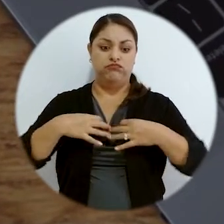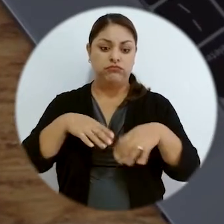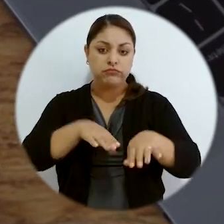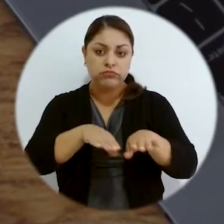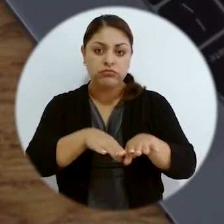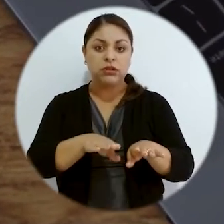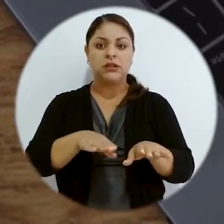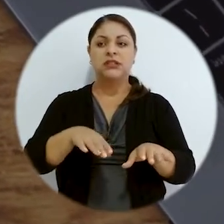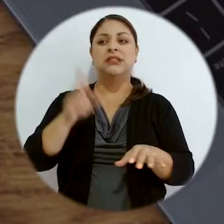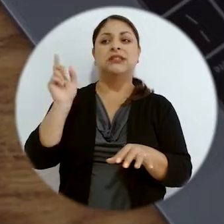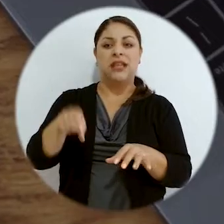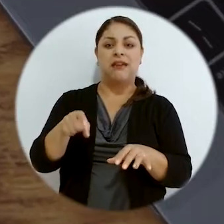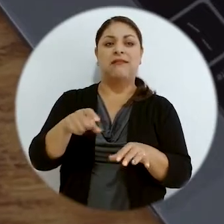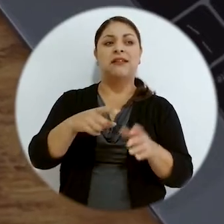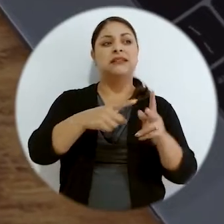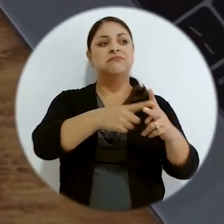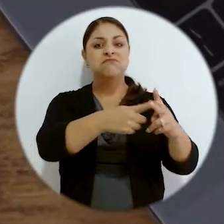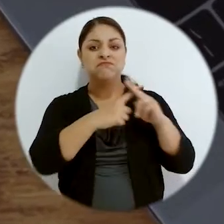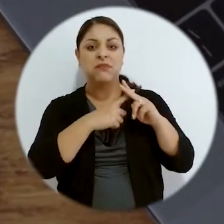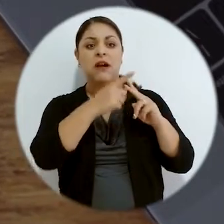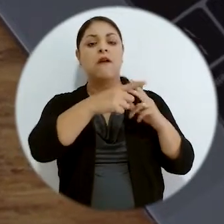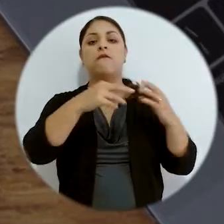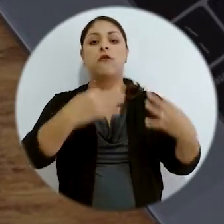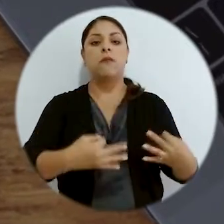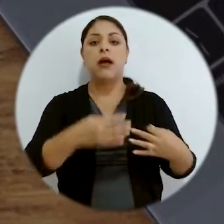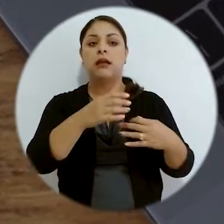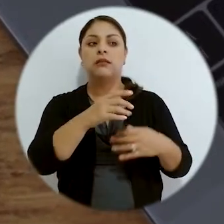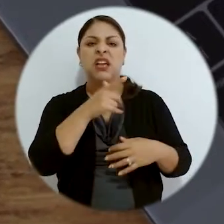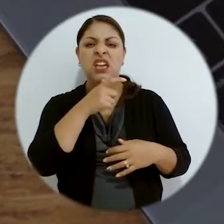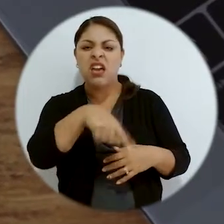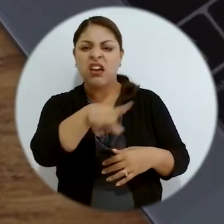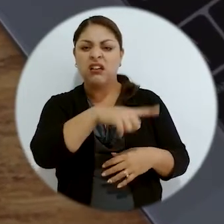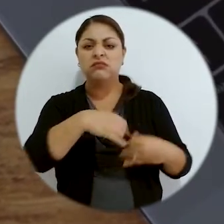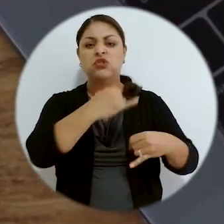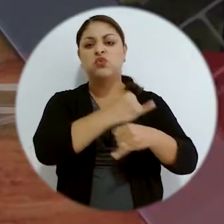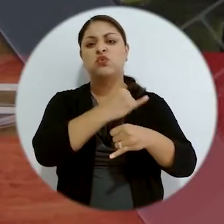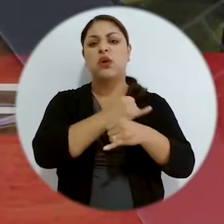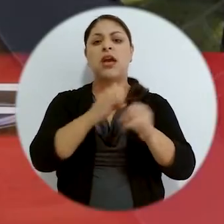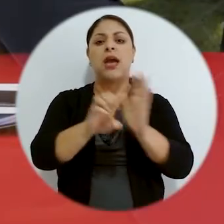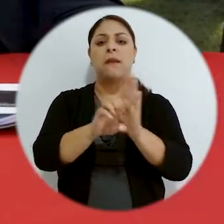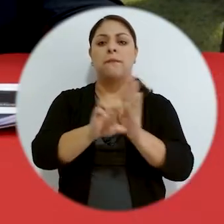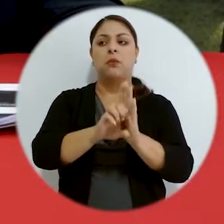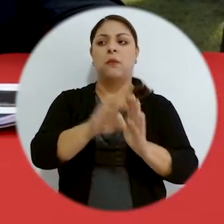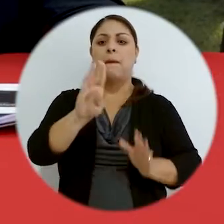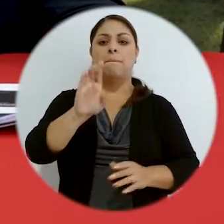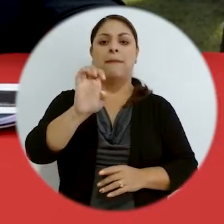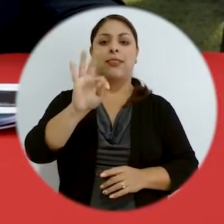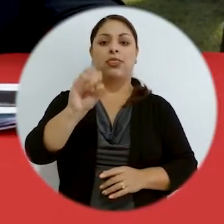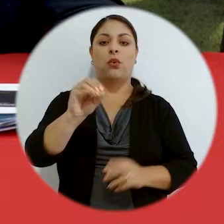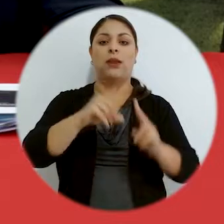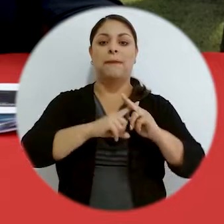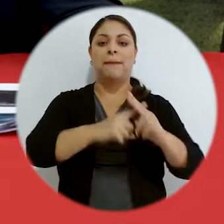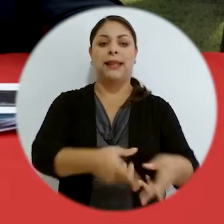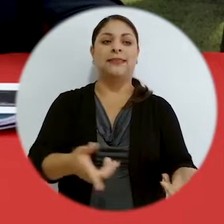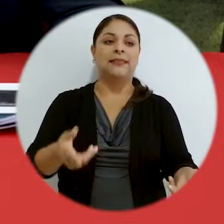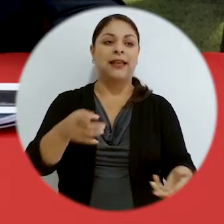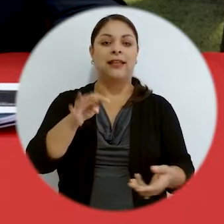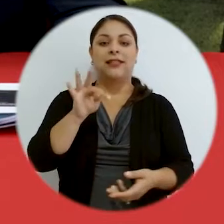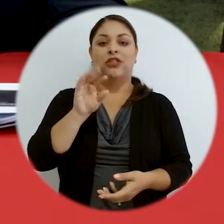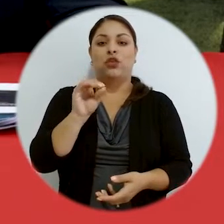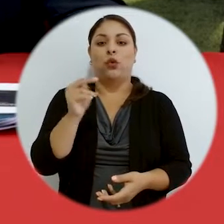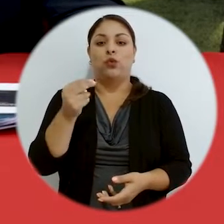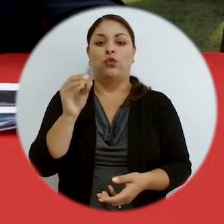al mercado informal. A esos Beto le presta, o Toño le presta, o Guillermo le presta. Claro.